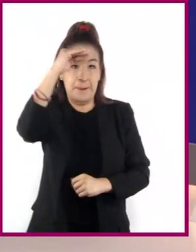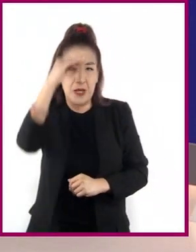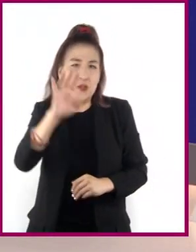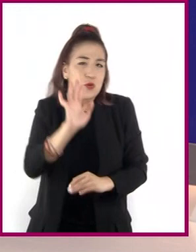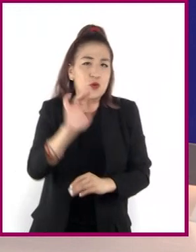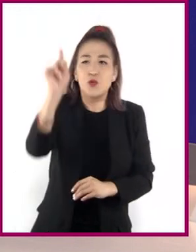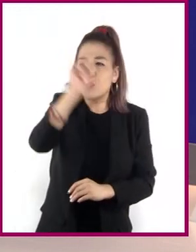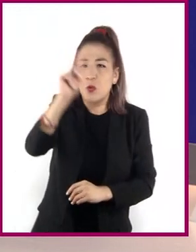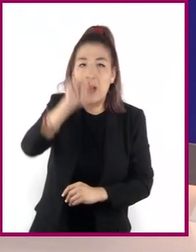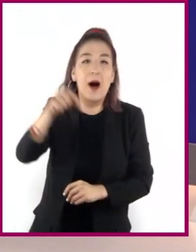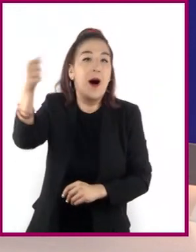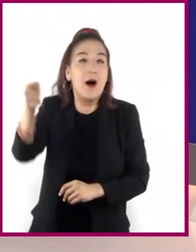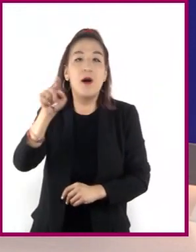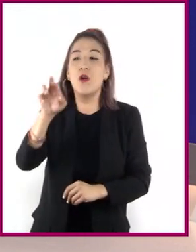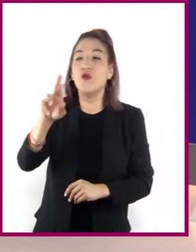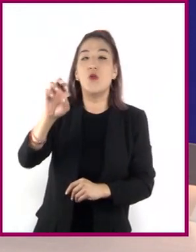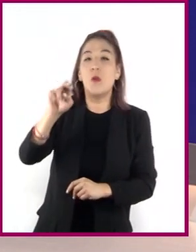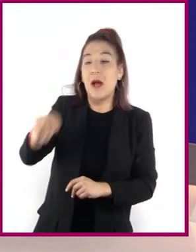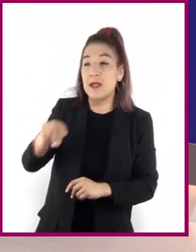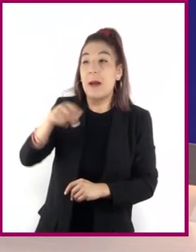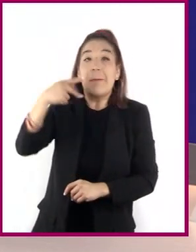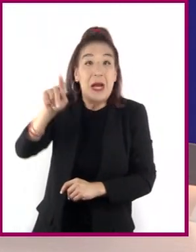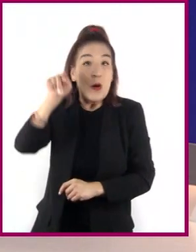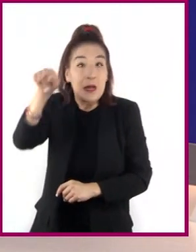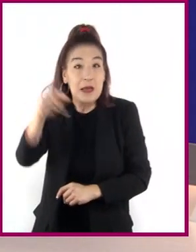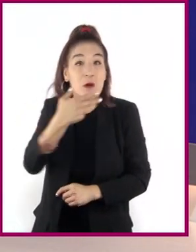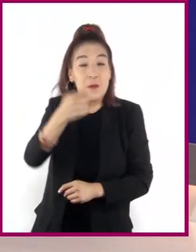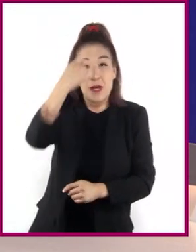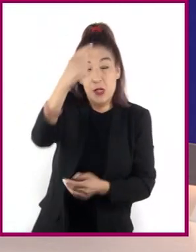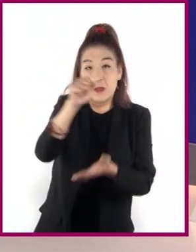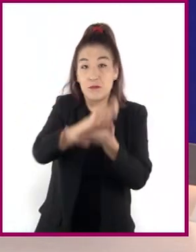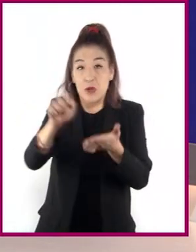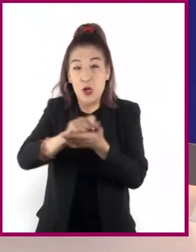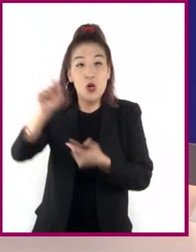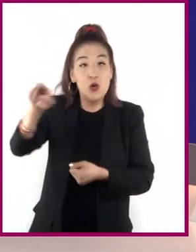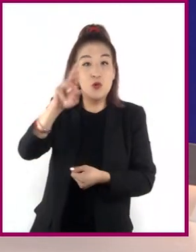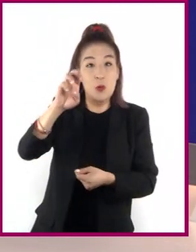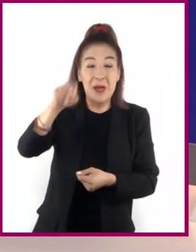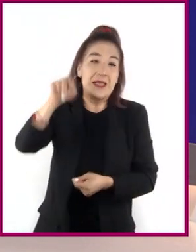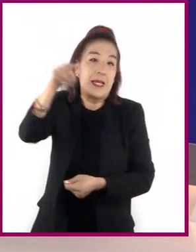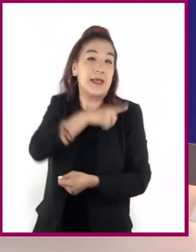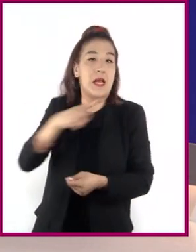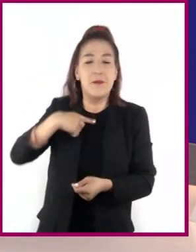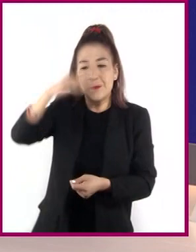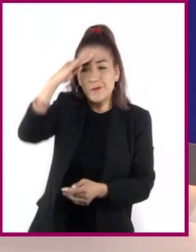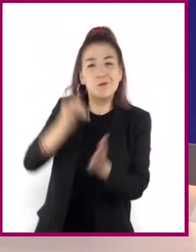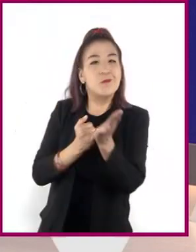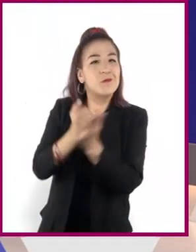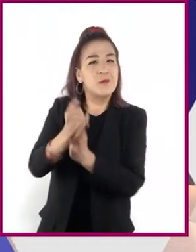y es rubén quien debe tomar una decisión estás por aquí rubén